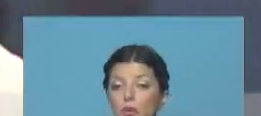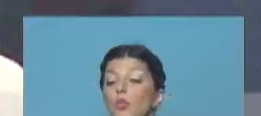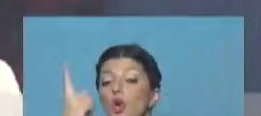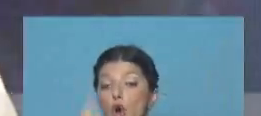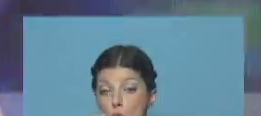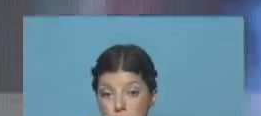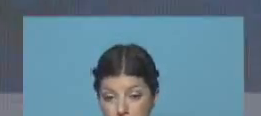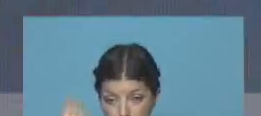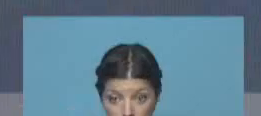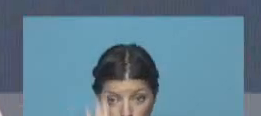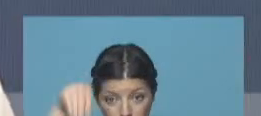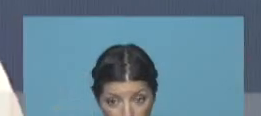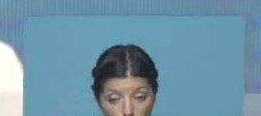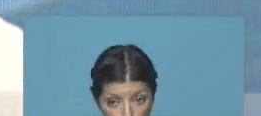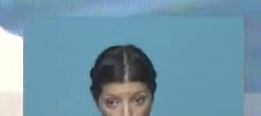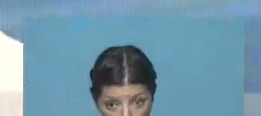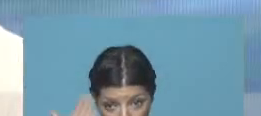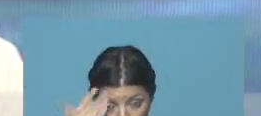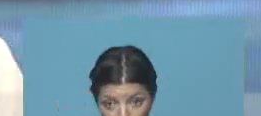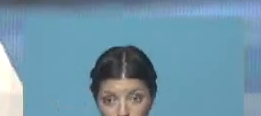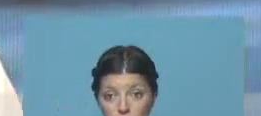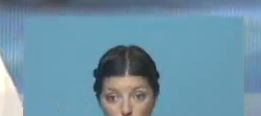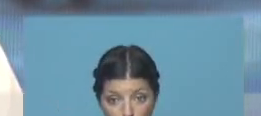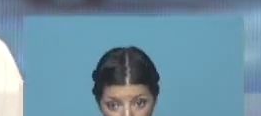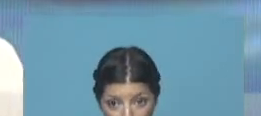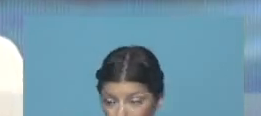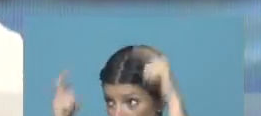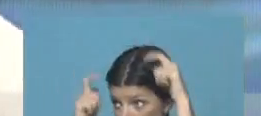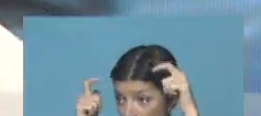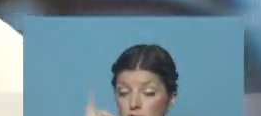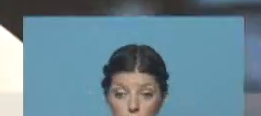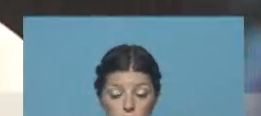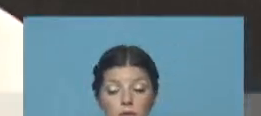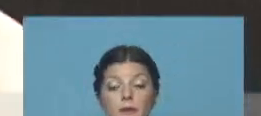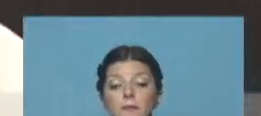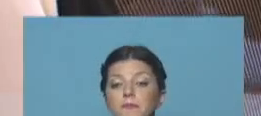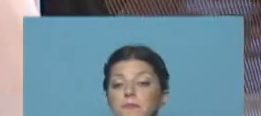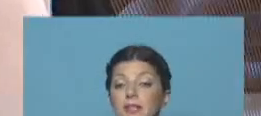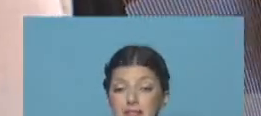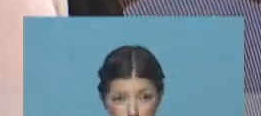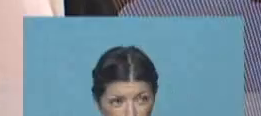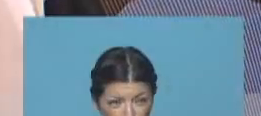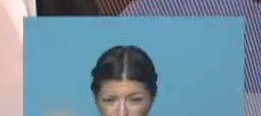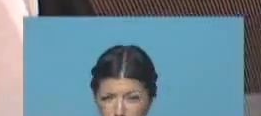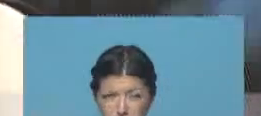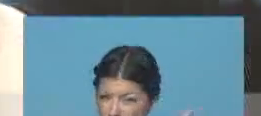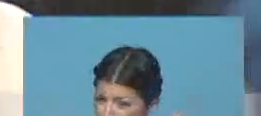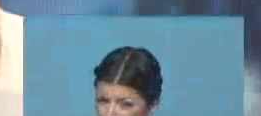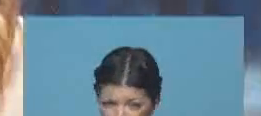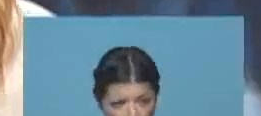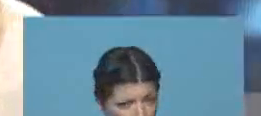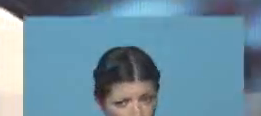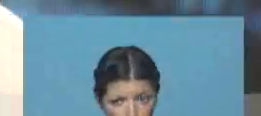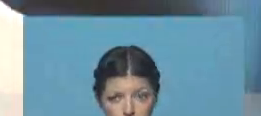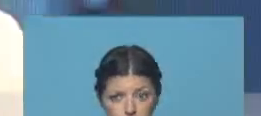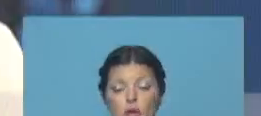asambleísta, de un candidato a la Asamblea Constituyente, y Chavista. seguimos, chavista en este caso, y seguimos viendo represión. Sí. Es represión, sin duda, lo